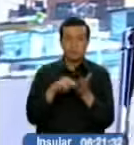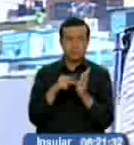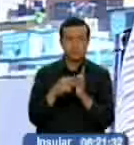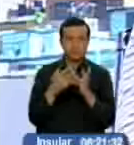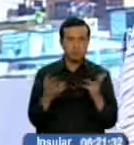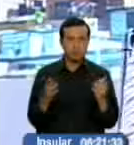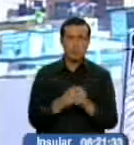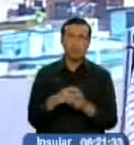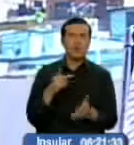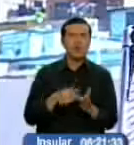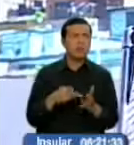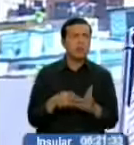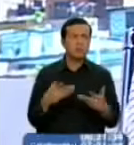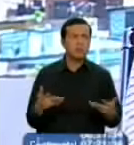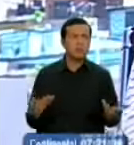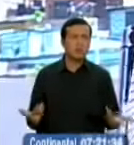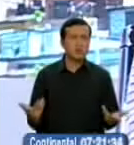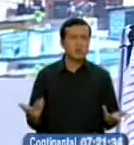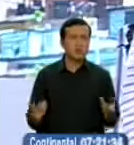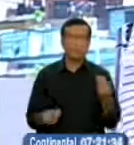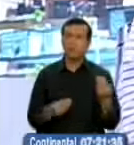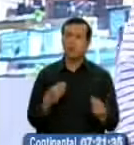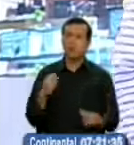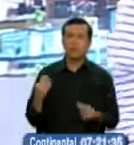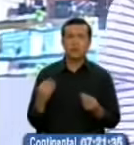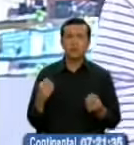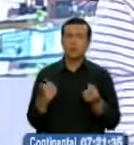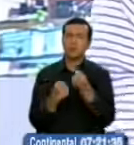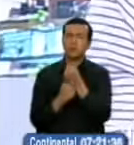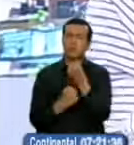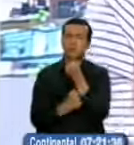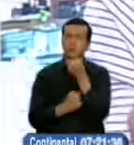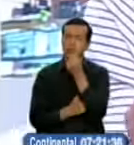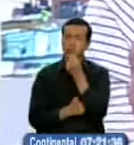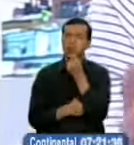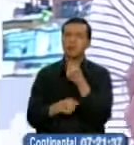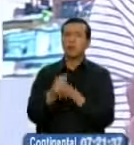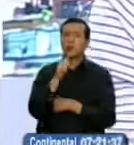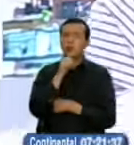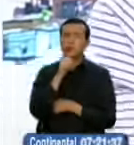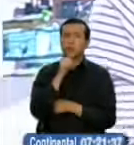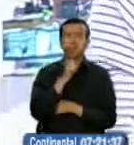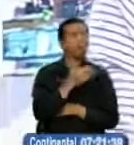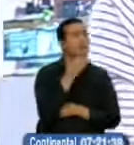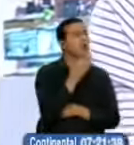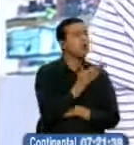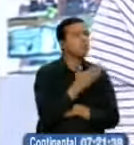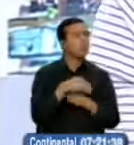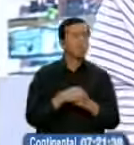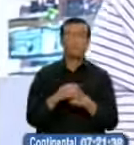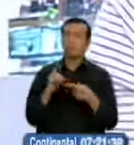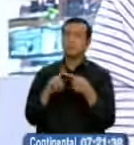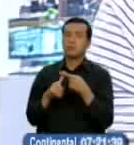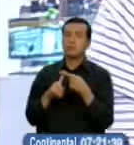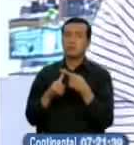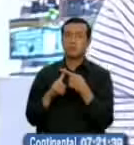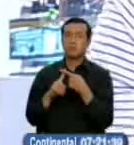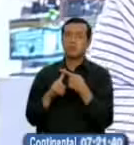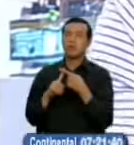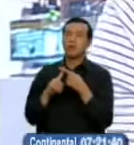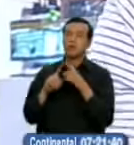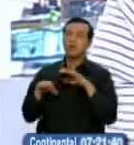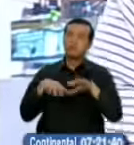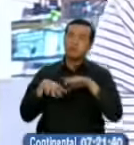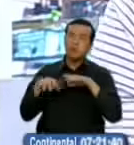uno dice, a ver, ¿qué es lo que tenemos que hacer? Tenemos que fortalecer al sector privado que ha sido debilitado. ¿Cómo? A través de políticas claras